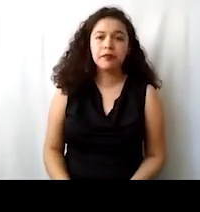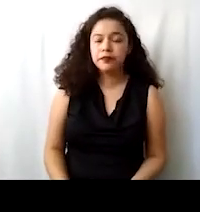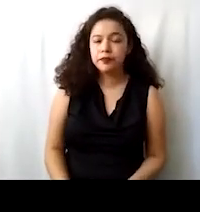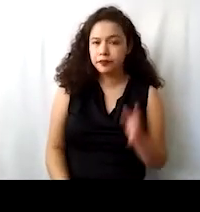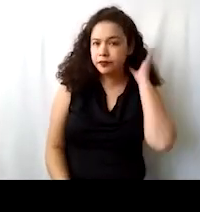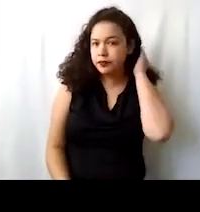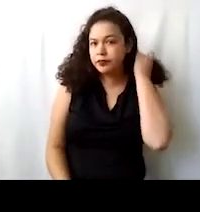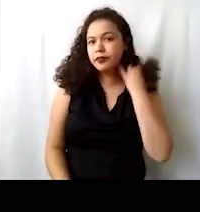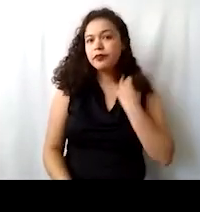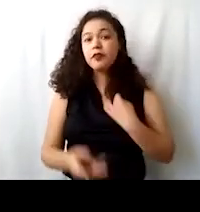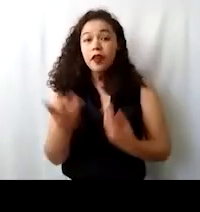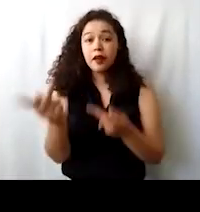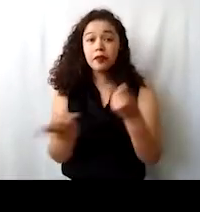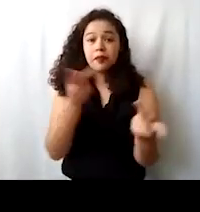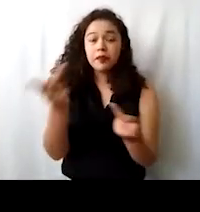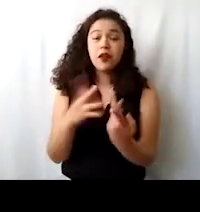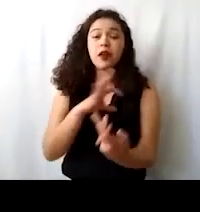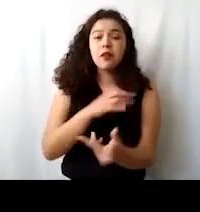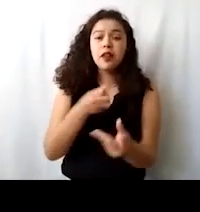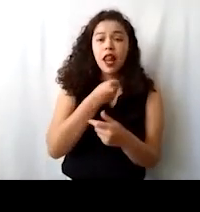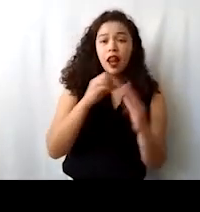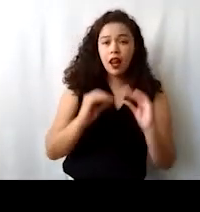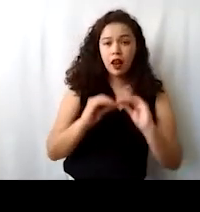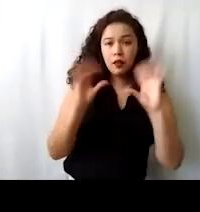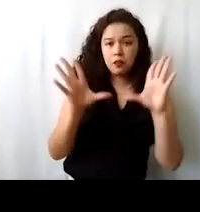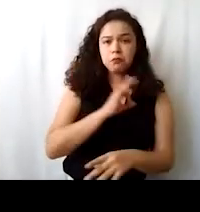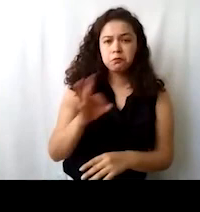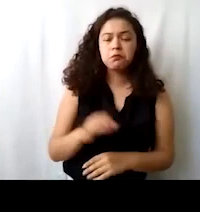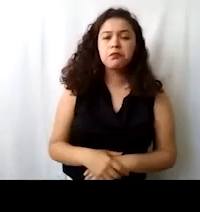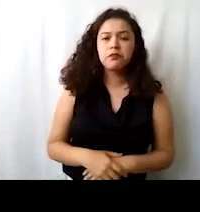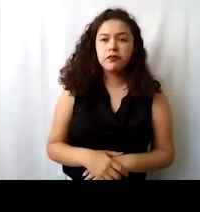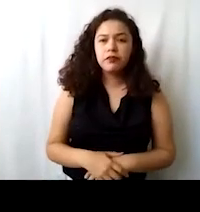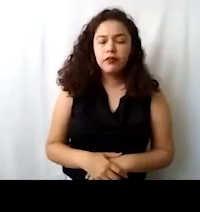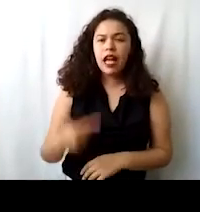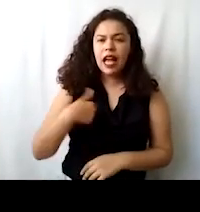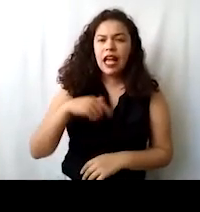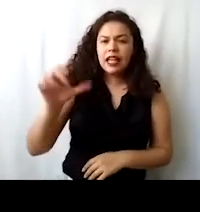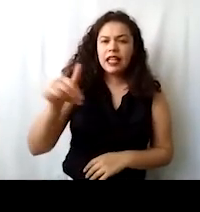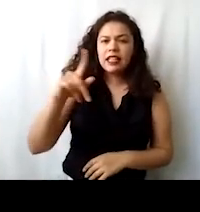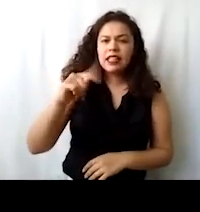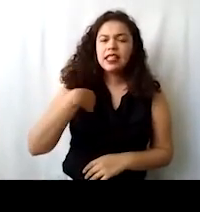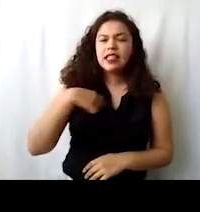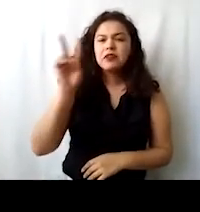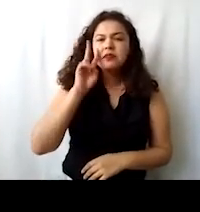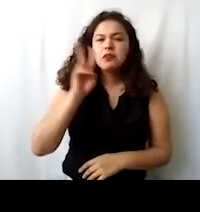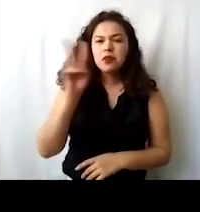hacer alguna pregunta, puede activar su micrófono. Aquí en el chat veo